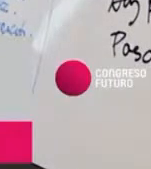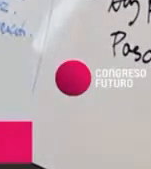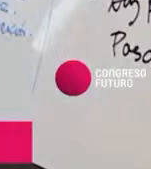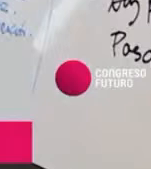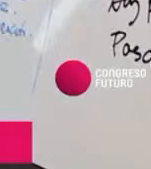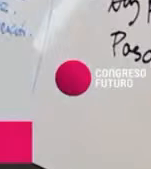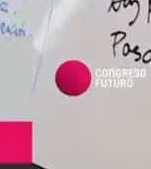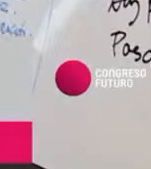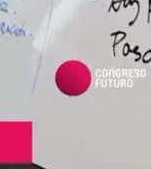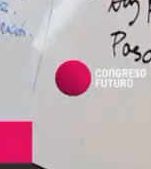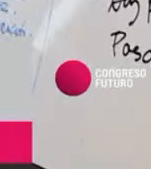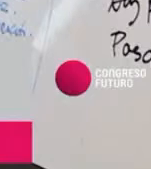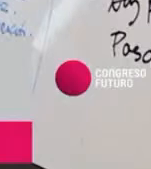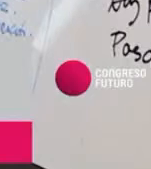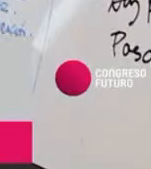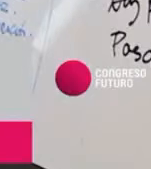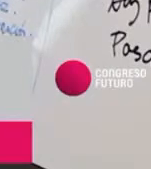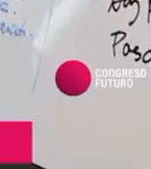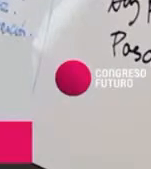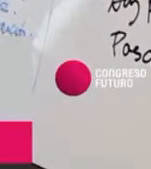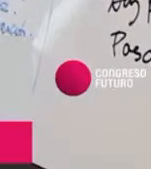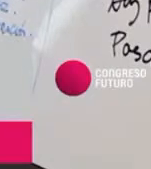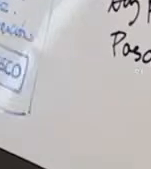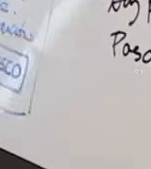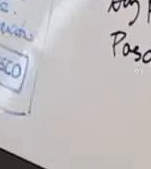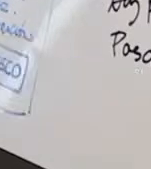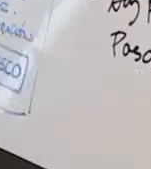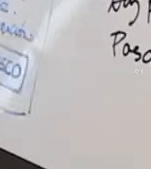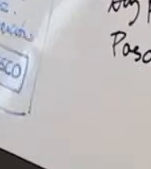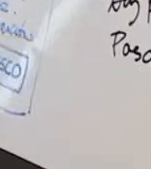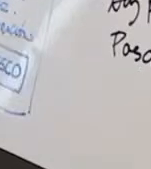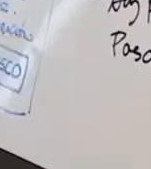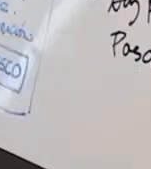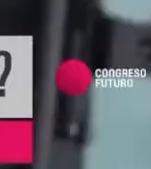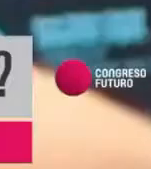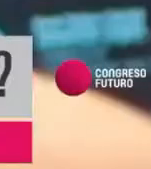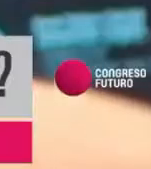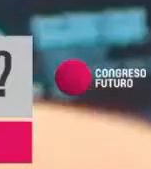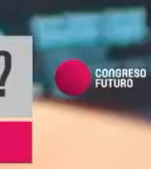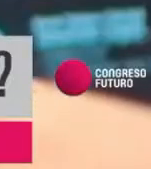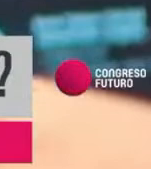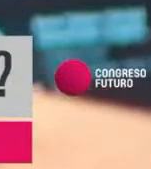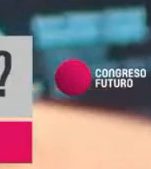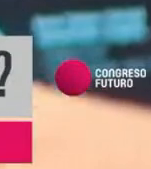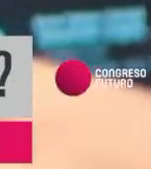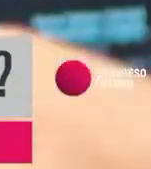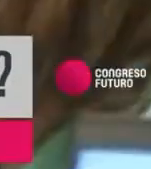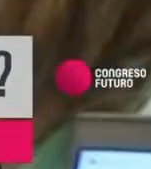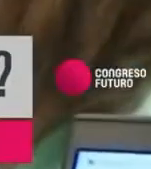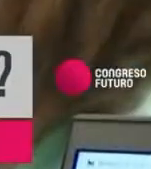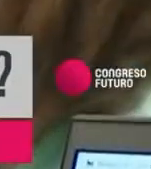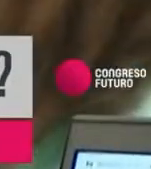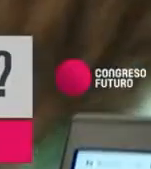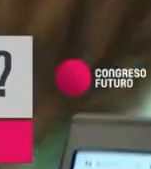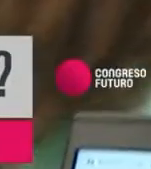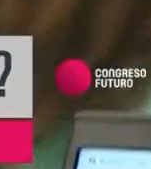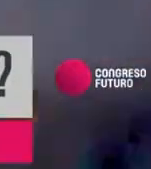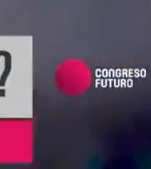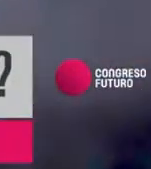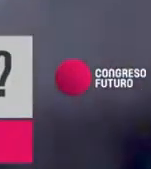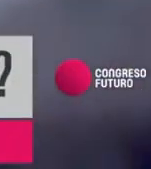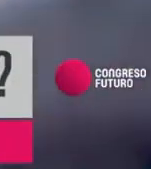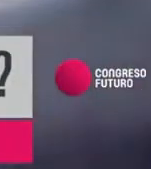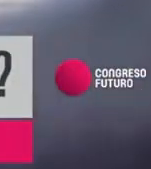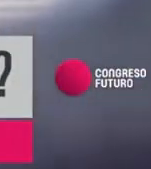pueden hablarle también y pueden dejar un mensaje de voz con su respuesta en la plataforma online. Casi podrían obtener respuestas más honestas